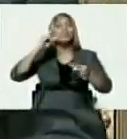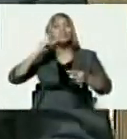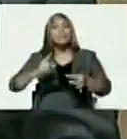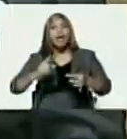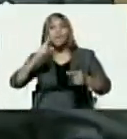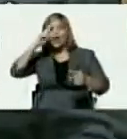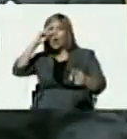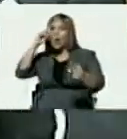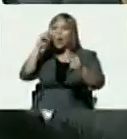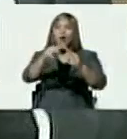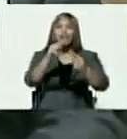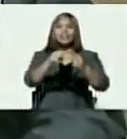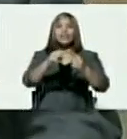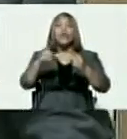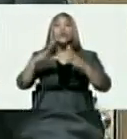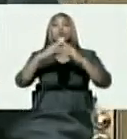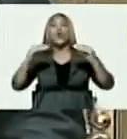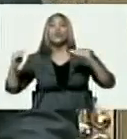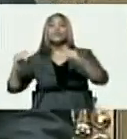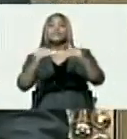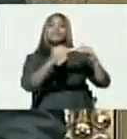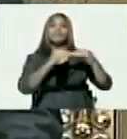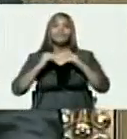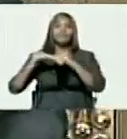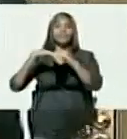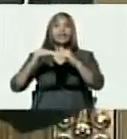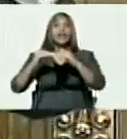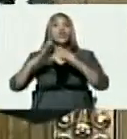intereses nacionales, de los intereses de la